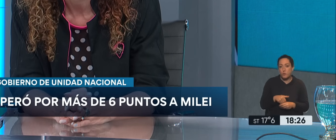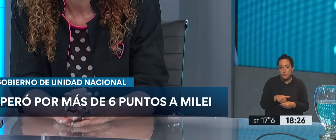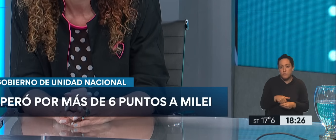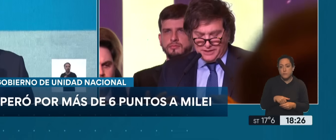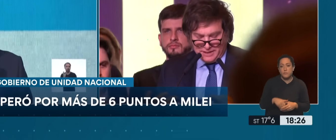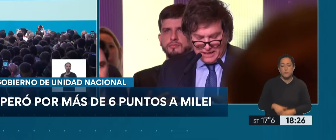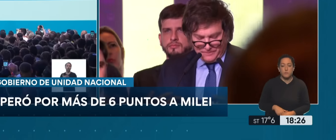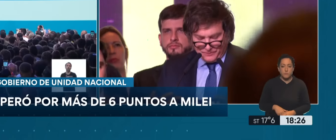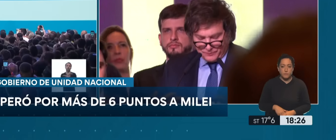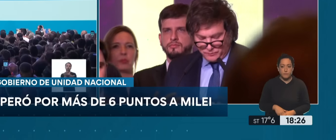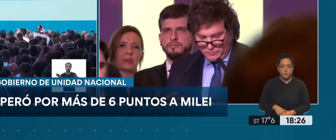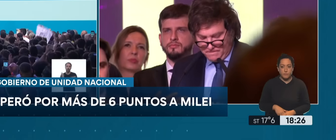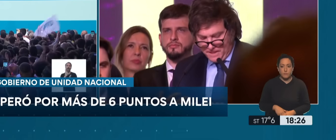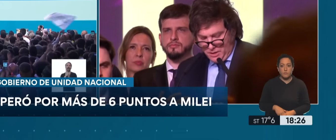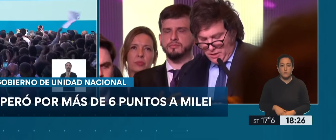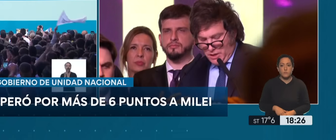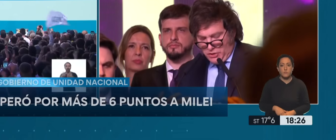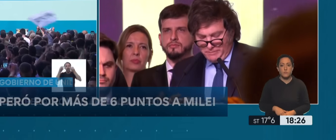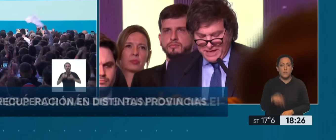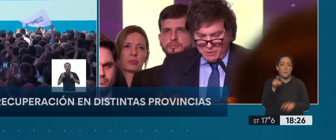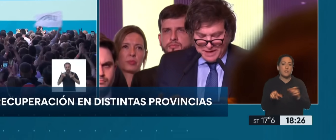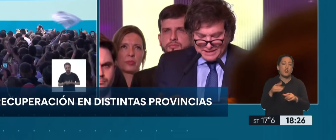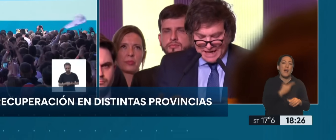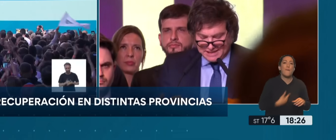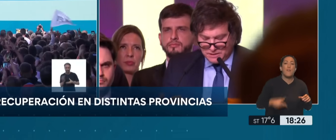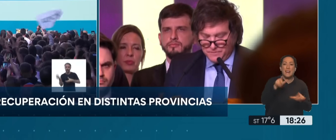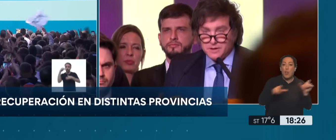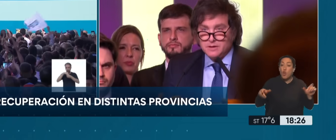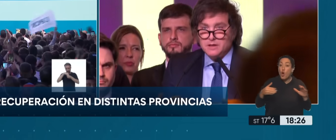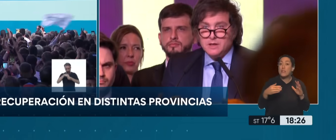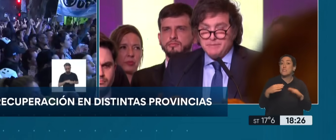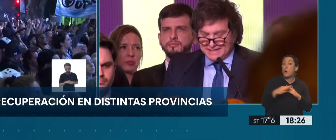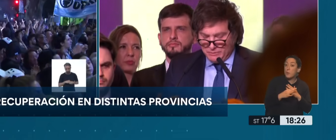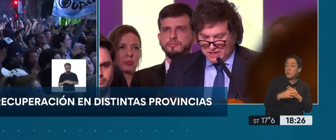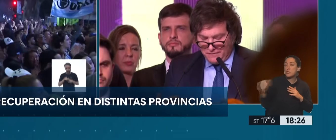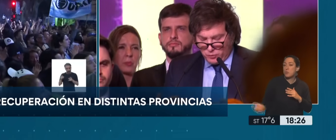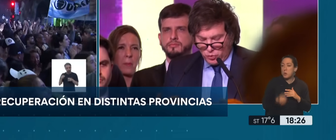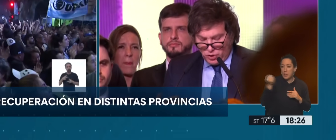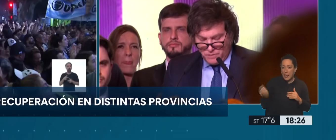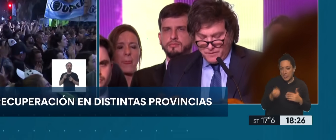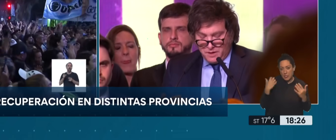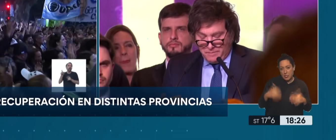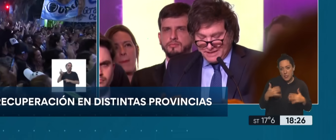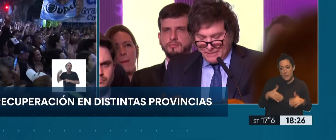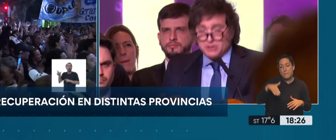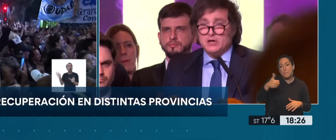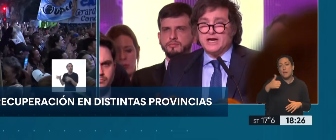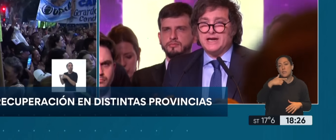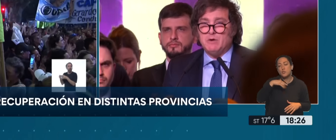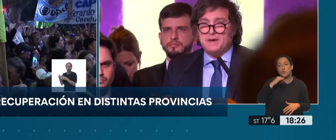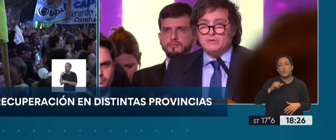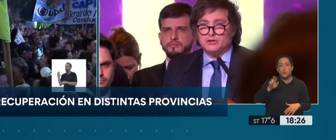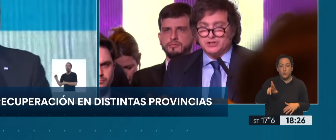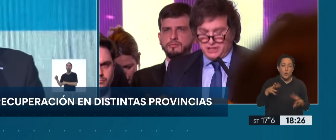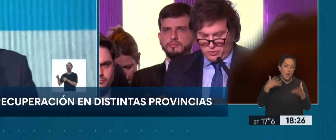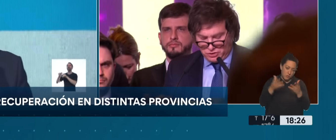creo que el compromiso de los gobernadores y la estructura es importante, muy importante. Mansur hizo lo propio. Y por